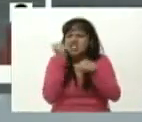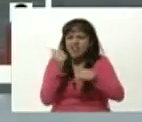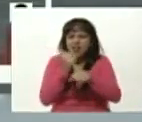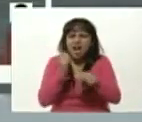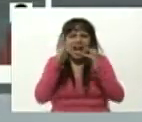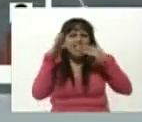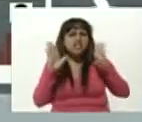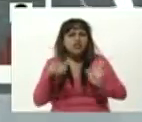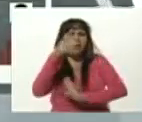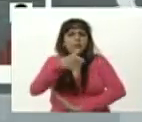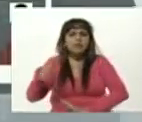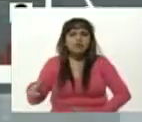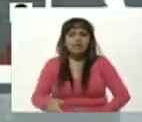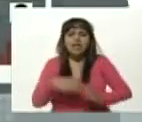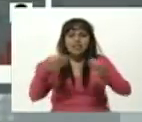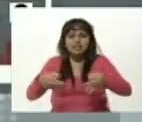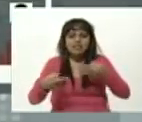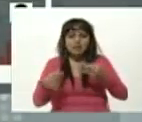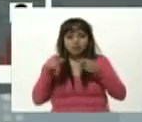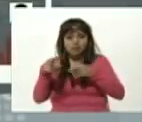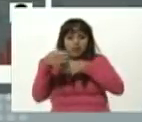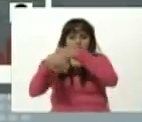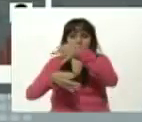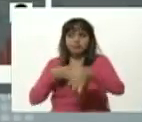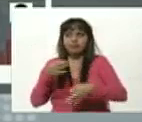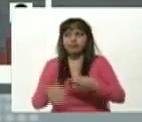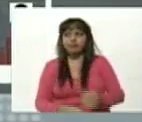a nuestra gente, presidente. Como siempre usted no lo ha pedido.